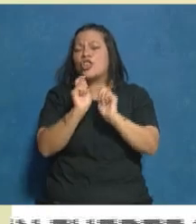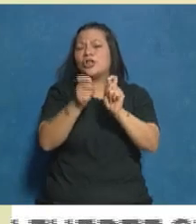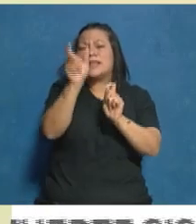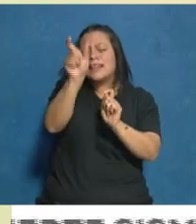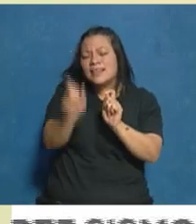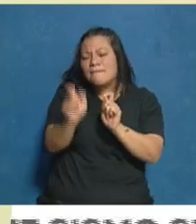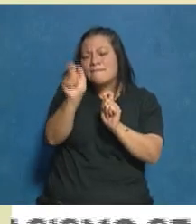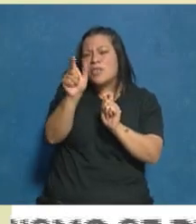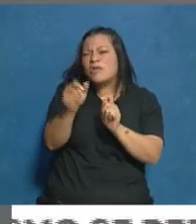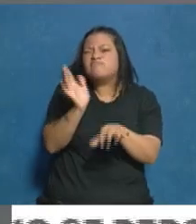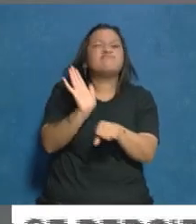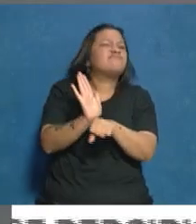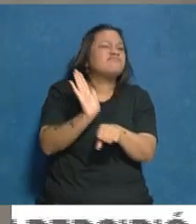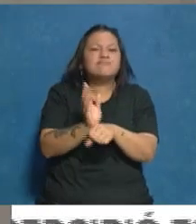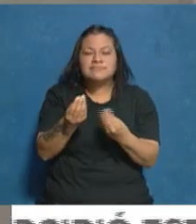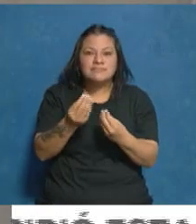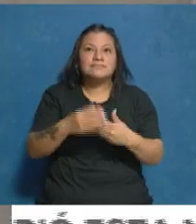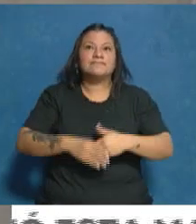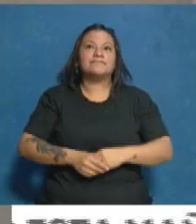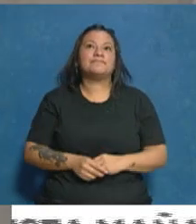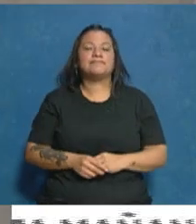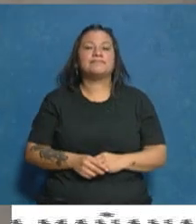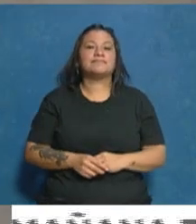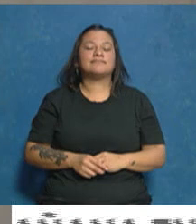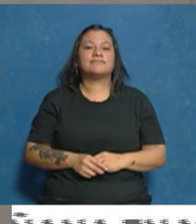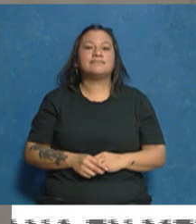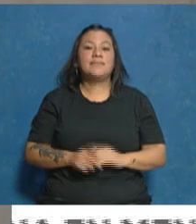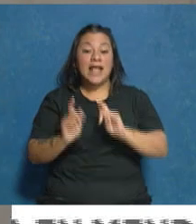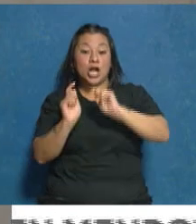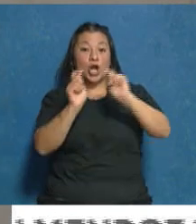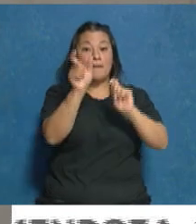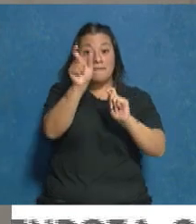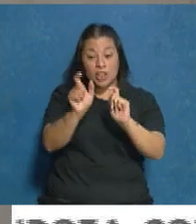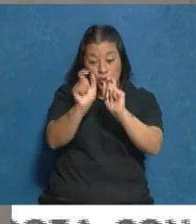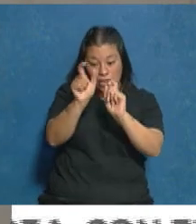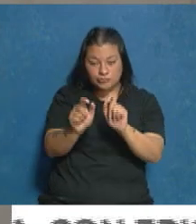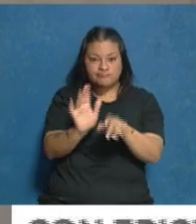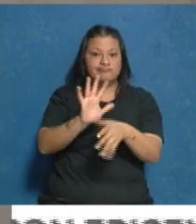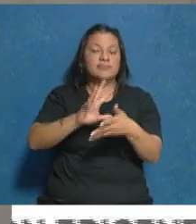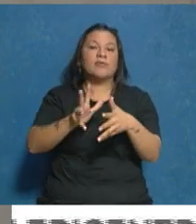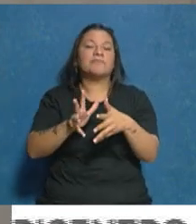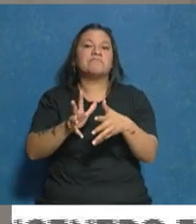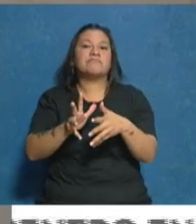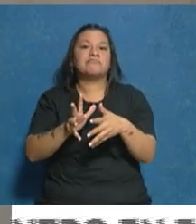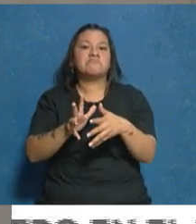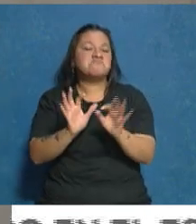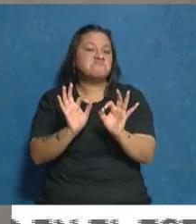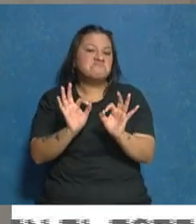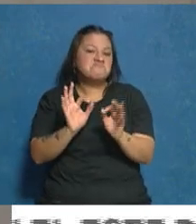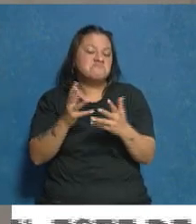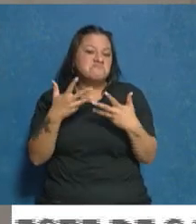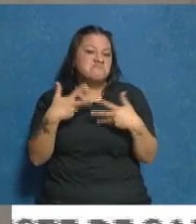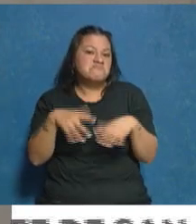ósea. De médula ósea es un procedimiento donde el paciente es un hecho totalmente altruista,